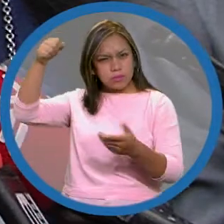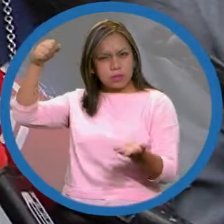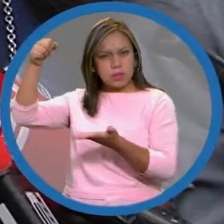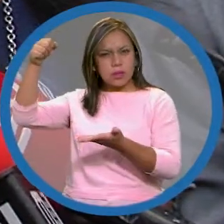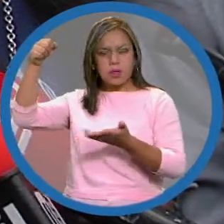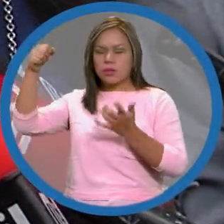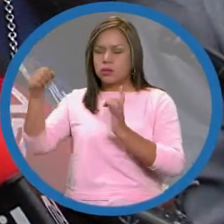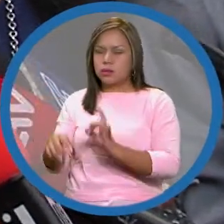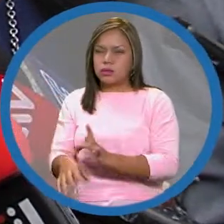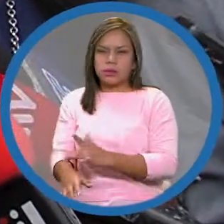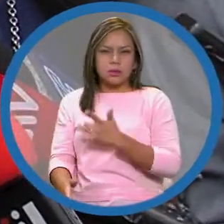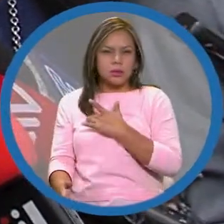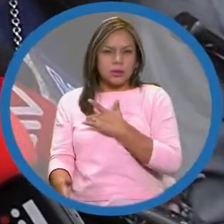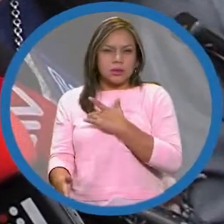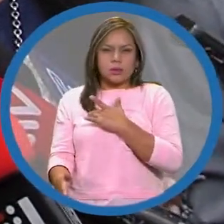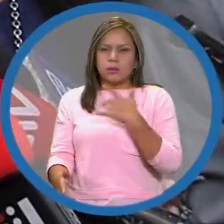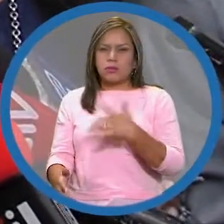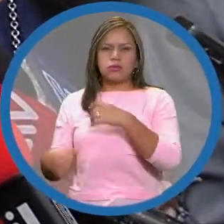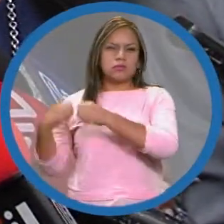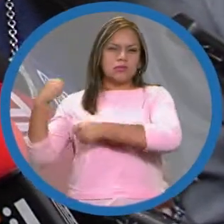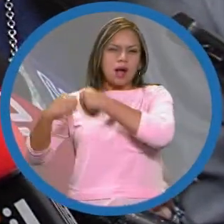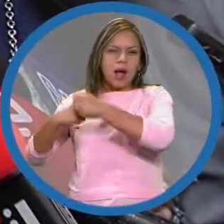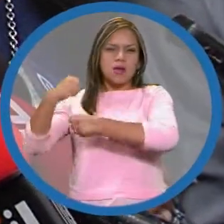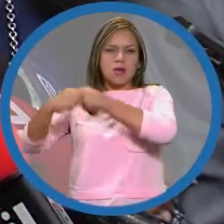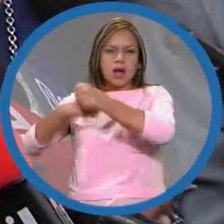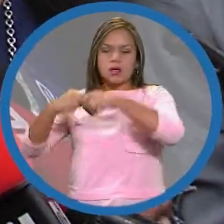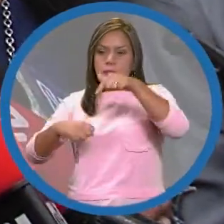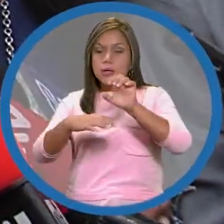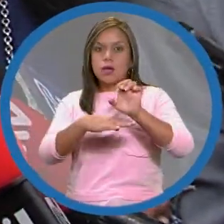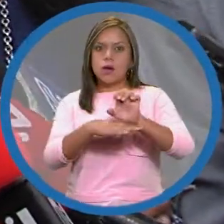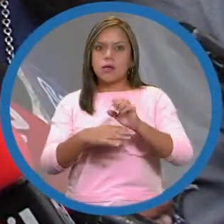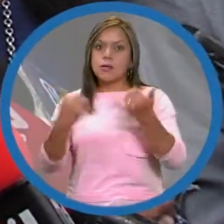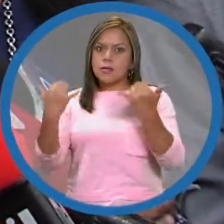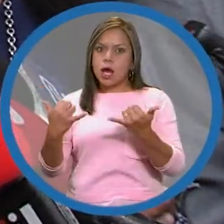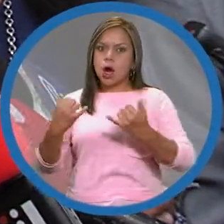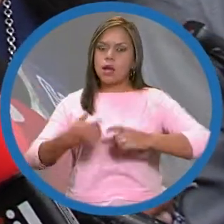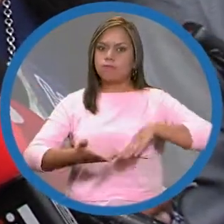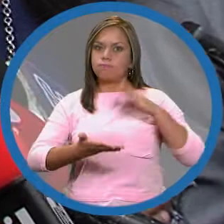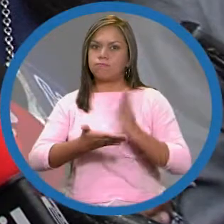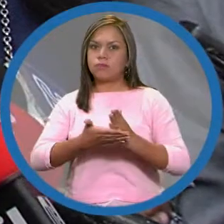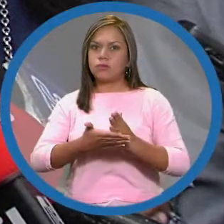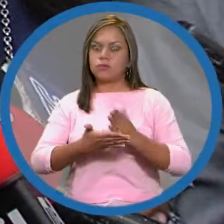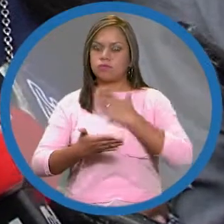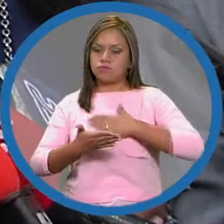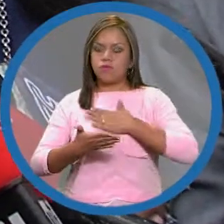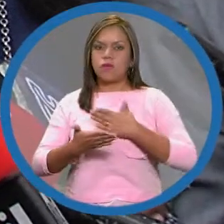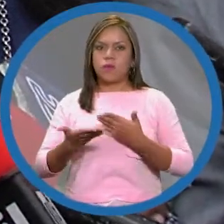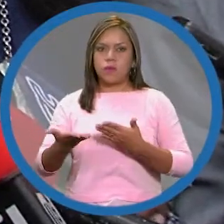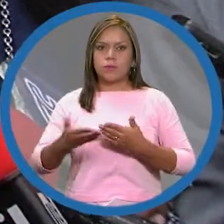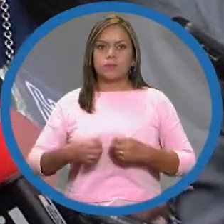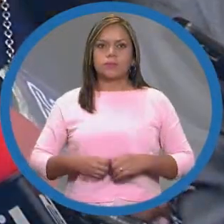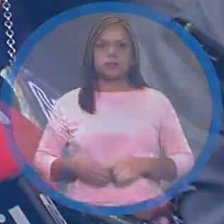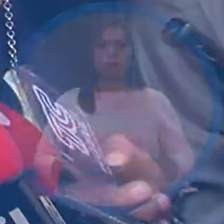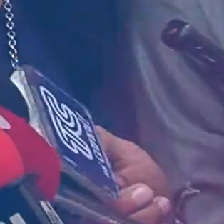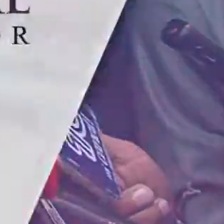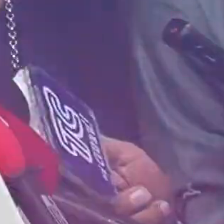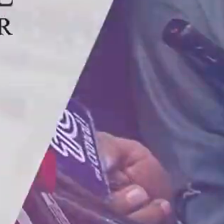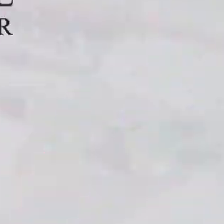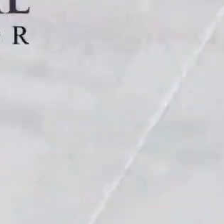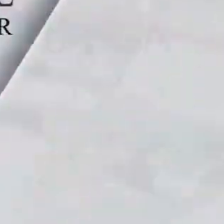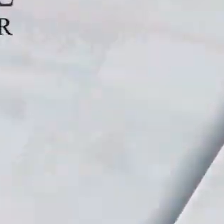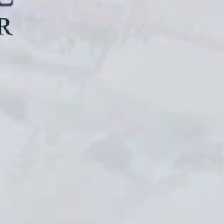situación lacerante que por décadas había estado sucediendo en el país y que definitivamente ahora hay que generar los precedentes necesarios.